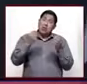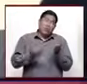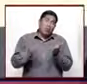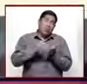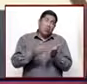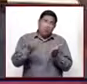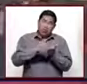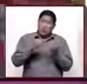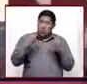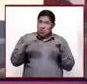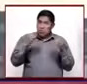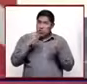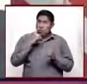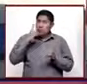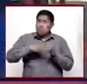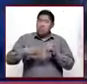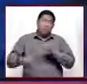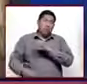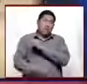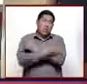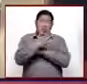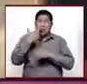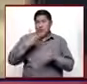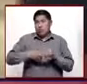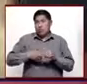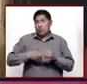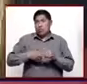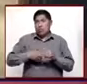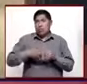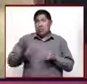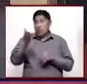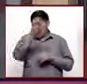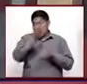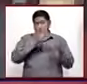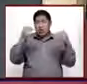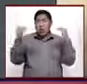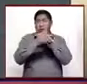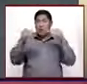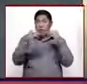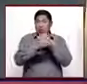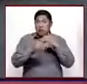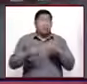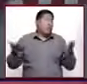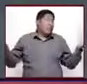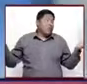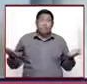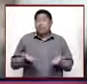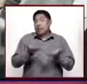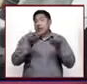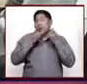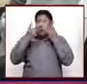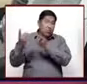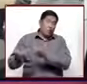revendiendo en este caso también diésel y gasolina. Ven a donde está la avenida. ¿En plena avenida vende? Sí. Bueno, ahí está la denuncia.